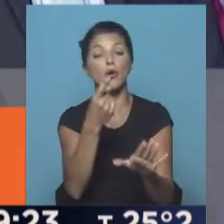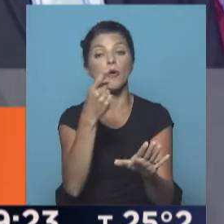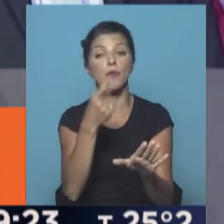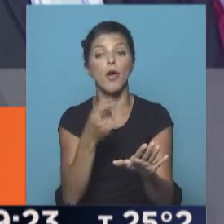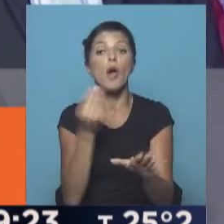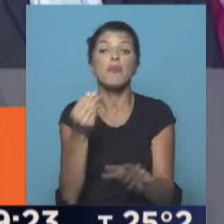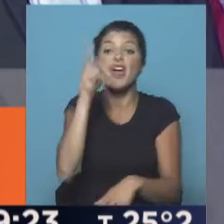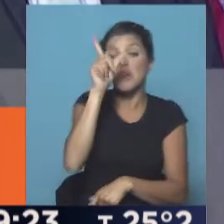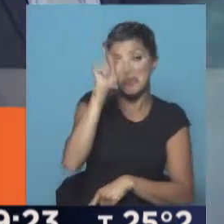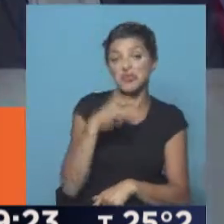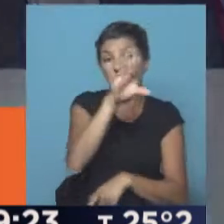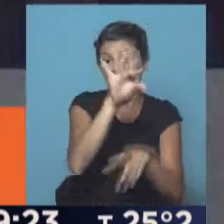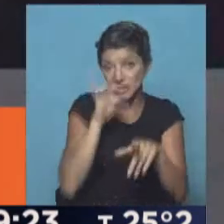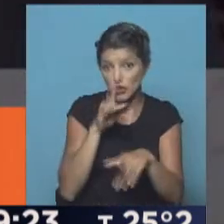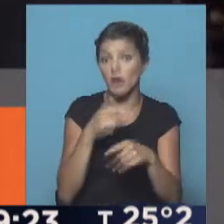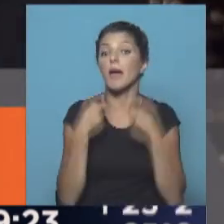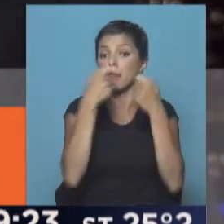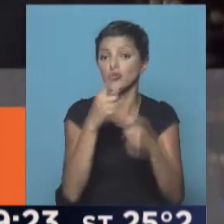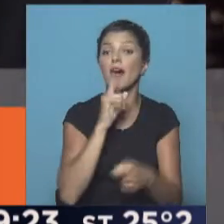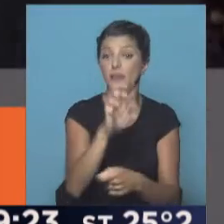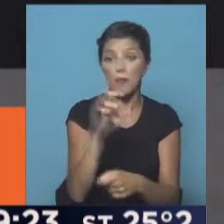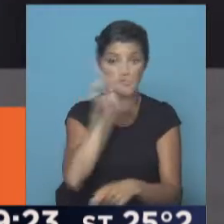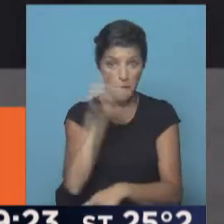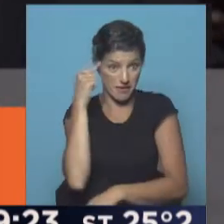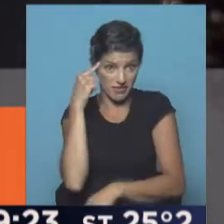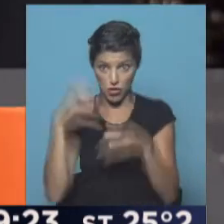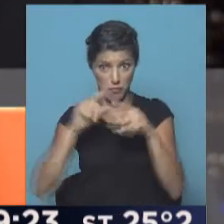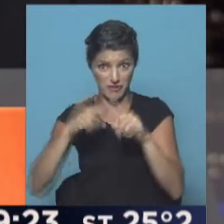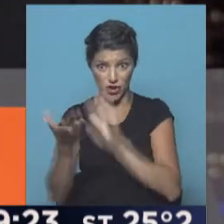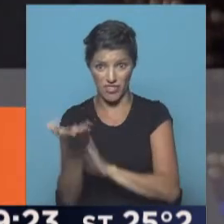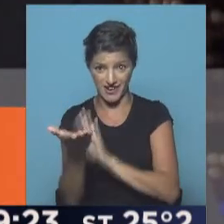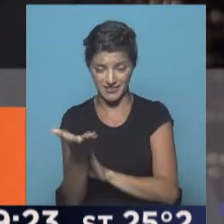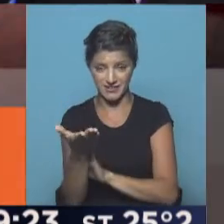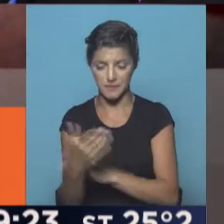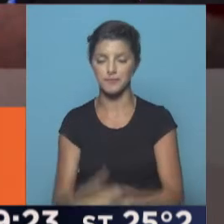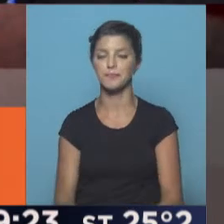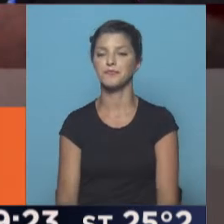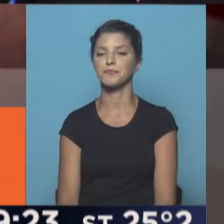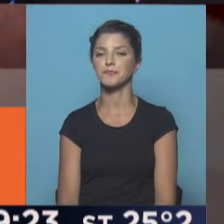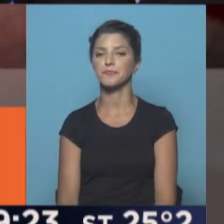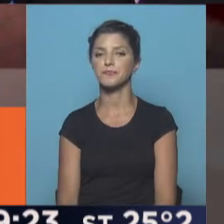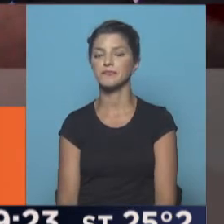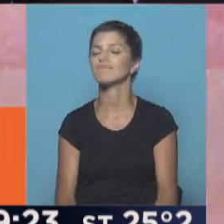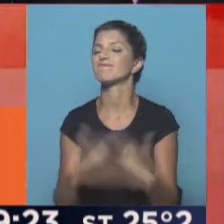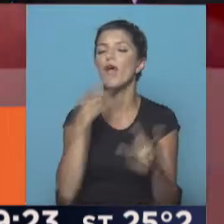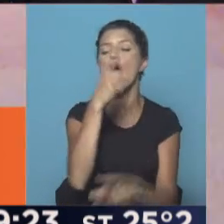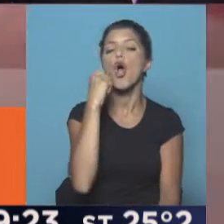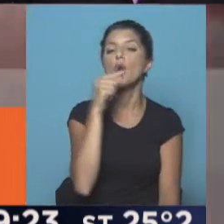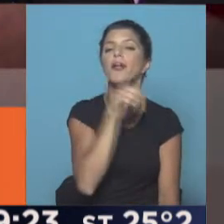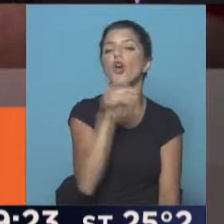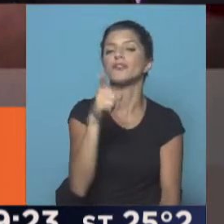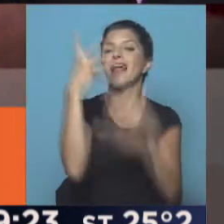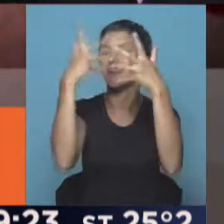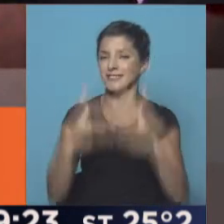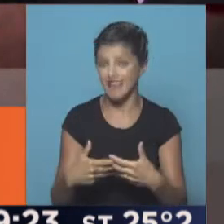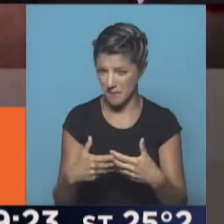de derecha en ese sentido, ¿no es cierto? Vamos a Buenos Aires, Daniel. Sí, a propósito de esto que están conversando, evidentemente Trump es un antisistema, un outsider.